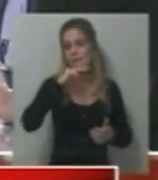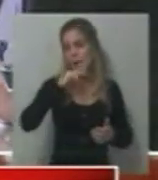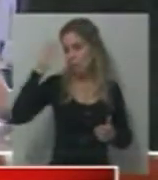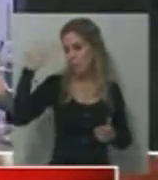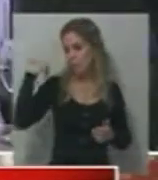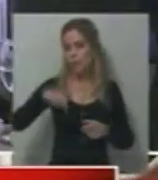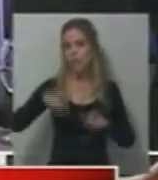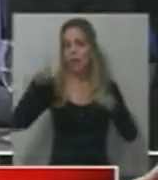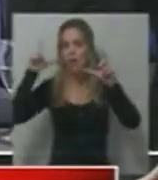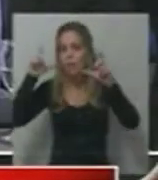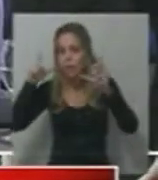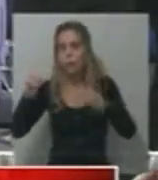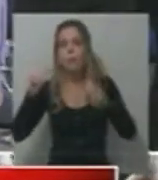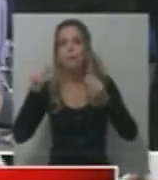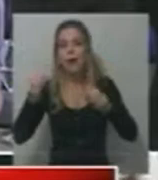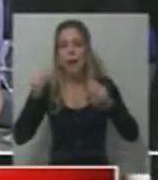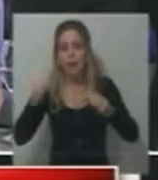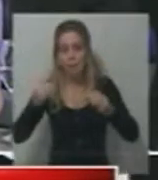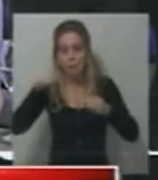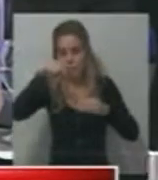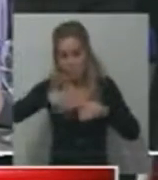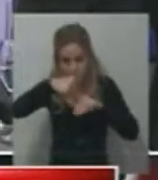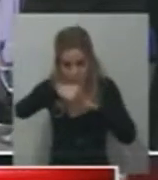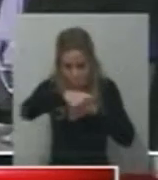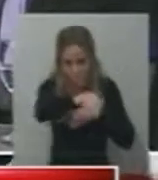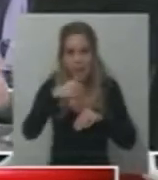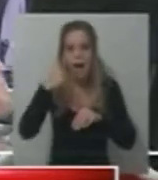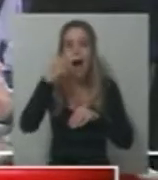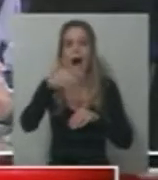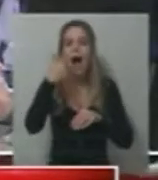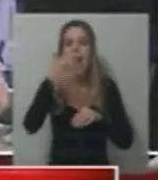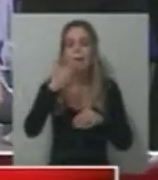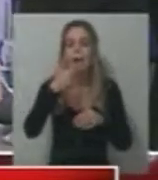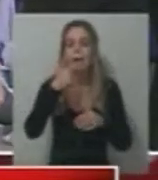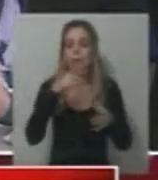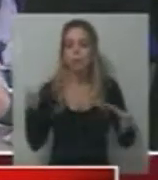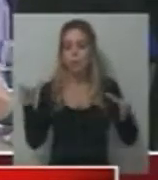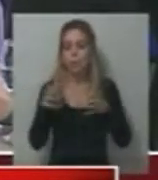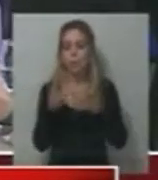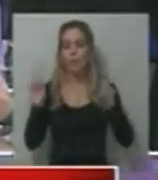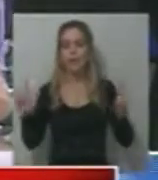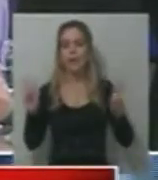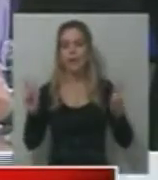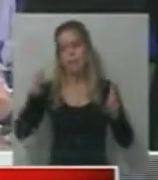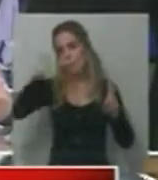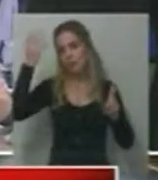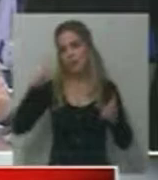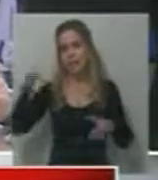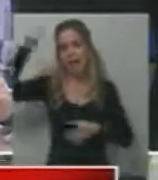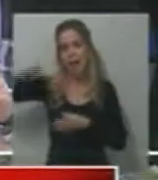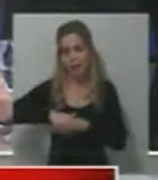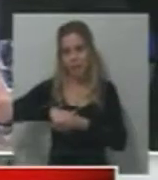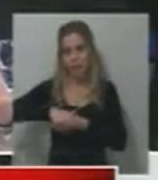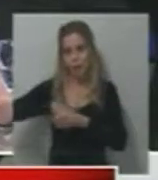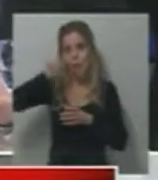importante? Que ya se empieza a hablar de una interna muy importante hacia adentro del peronismo oficialista rumbo al